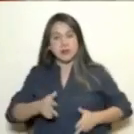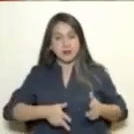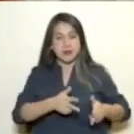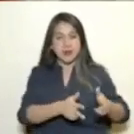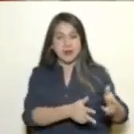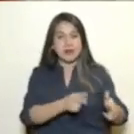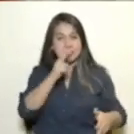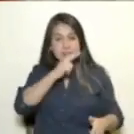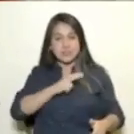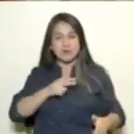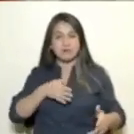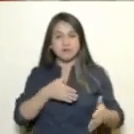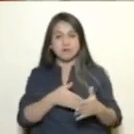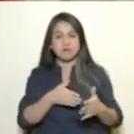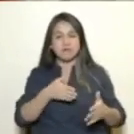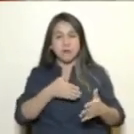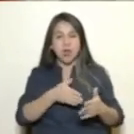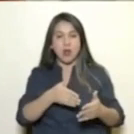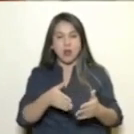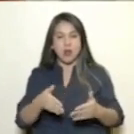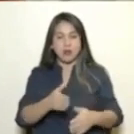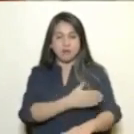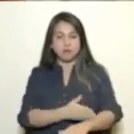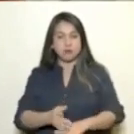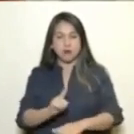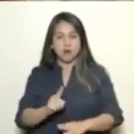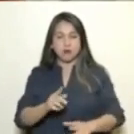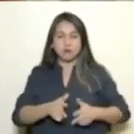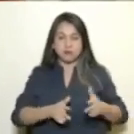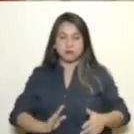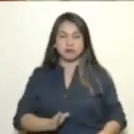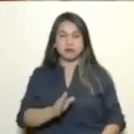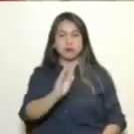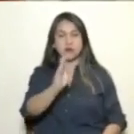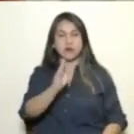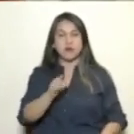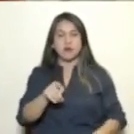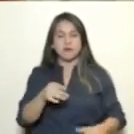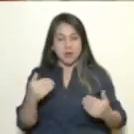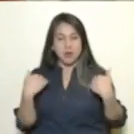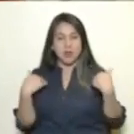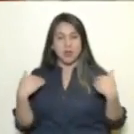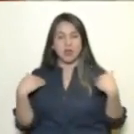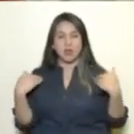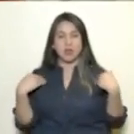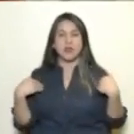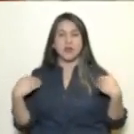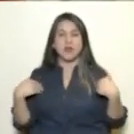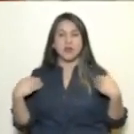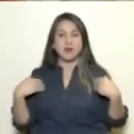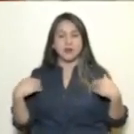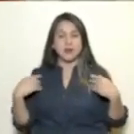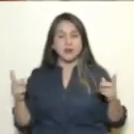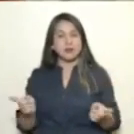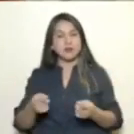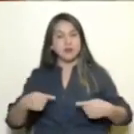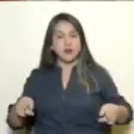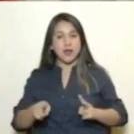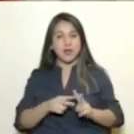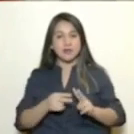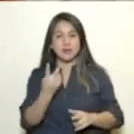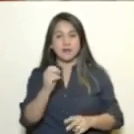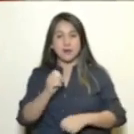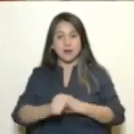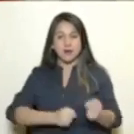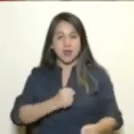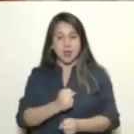detenerse en la estación. Y la banda del regimiento ensayará infinitamente la marcha que toca hace 20 años en la